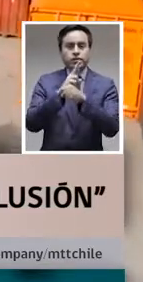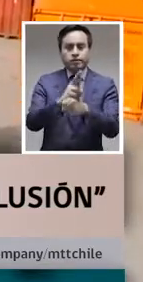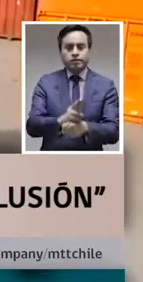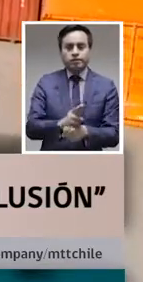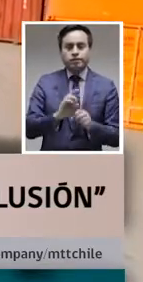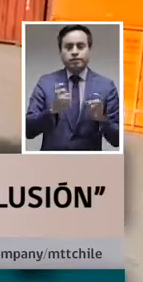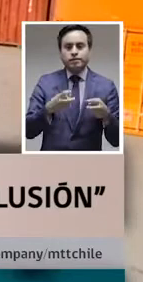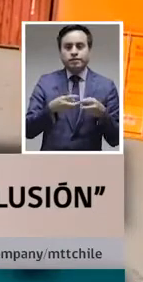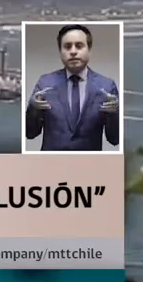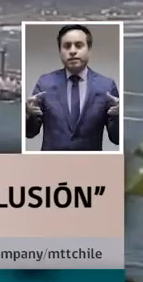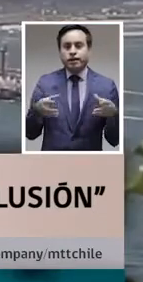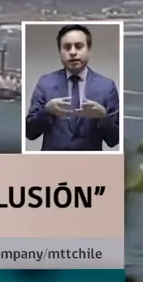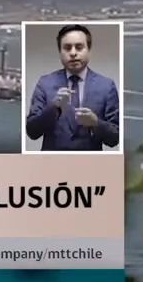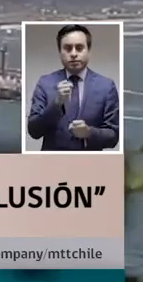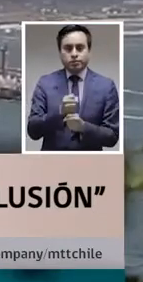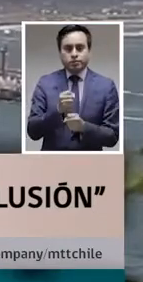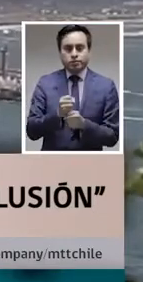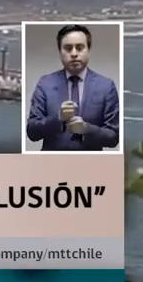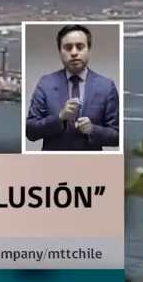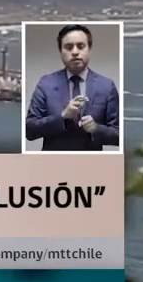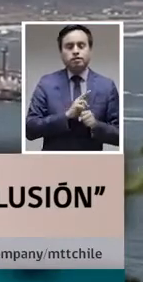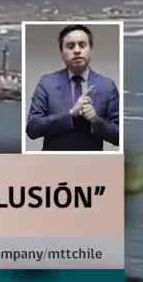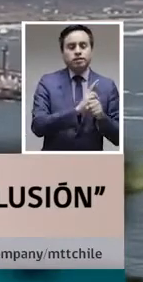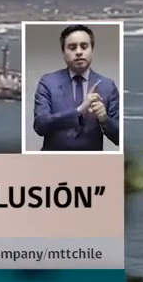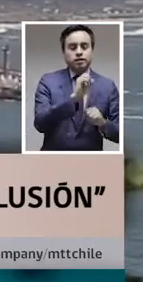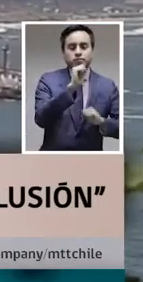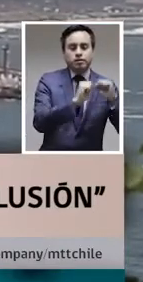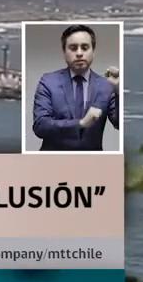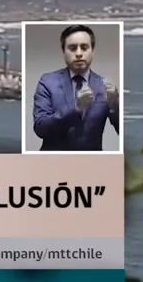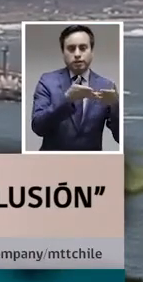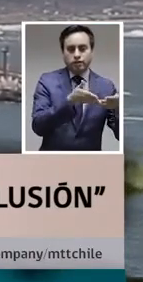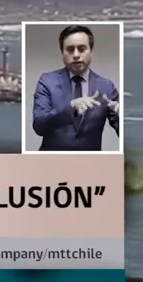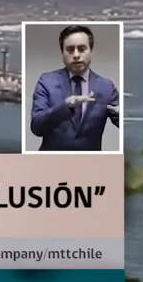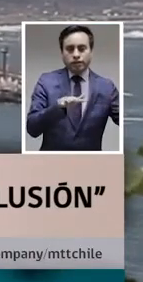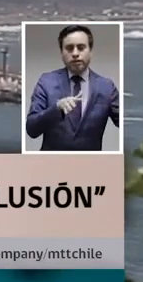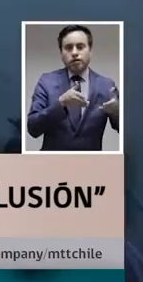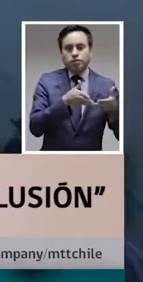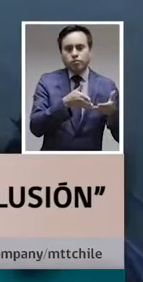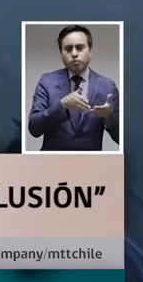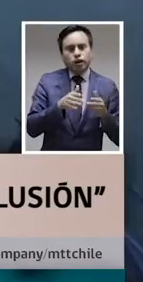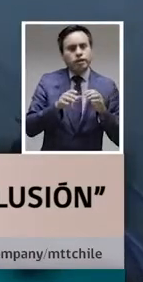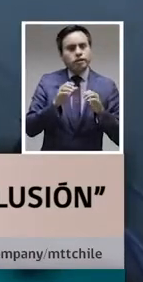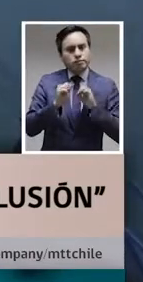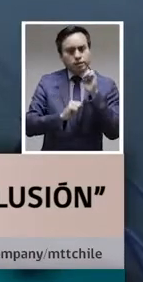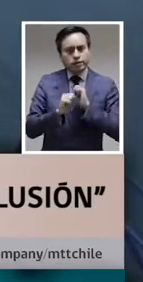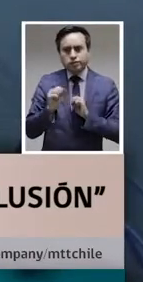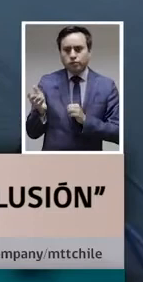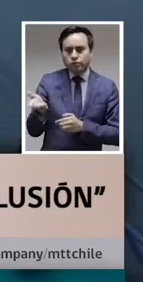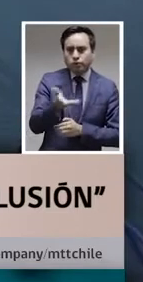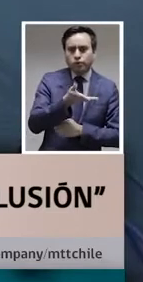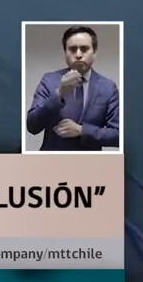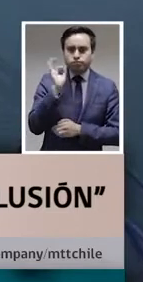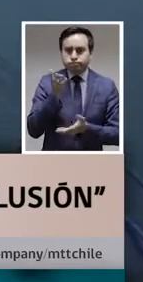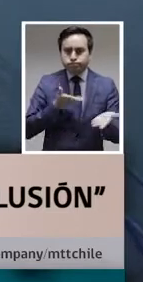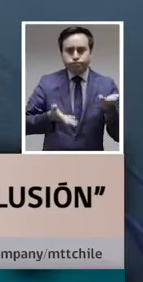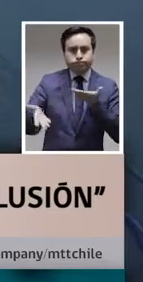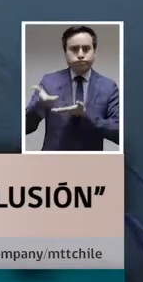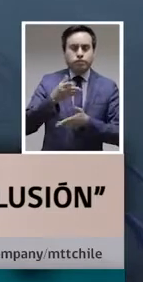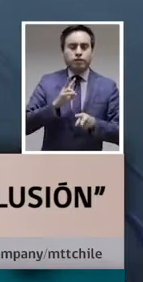los sindicatos, representantes de las empresas navieras, de las empresas portuarias, y fue un